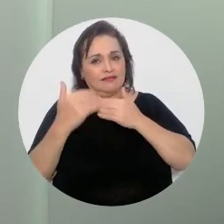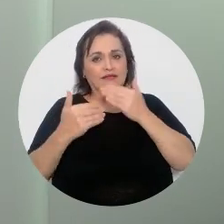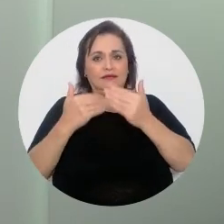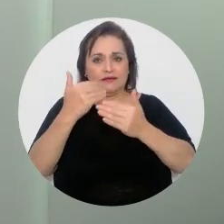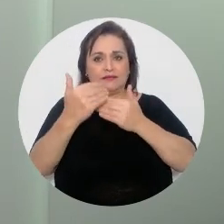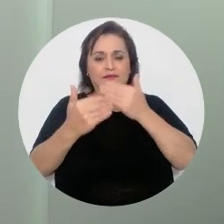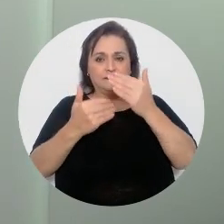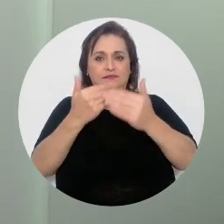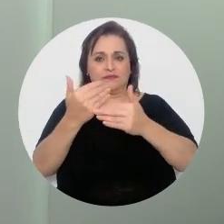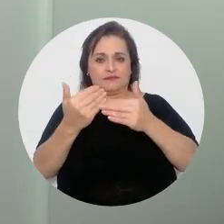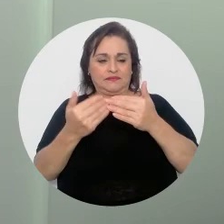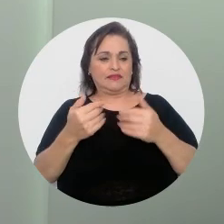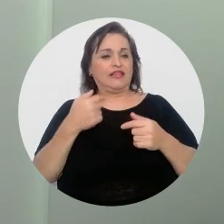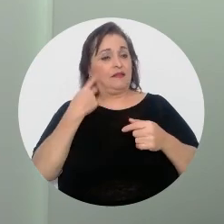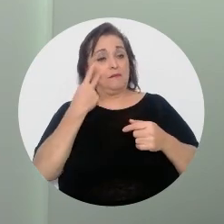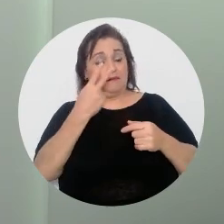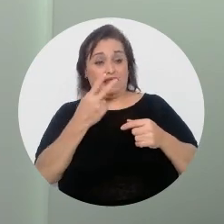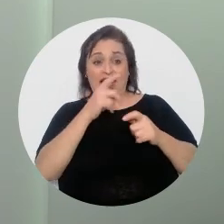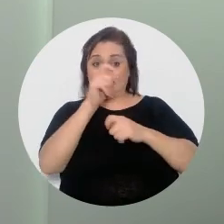facilitando el